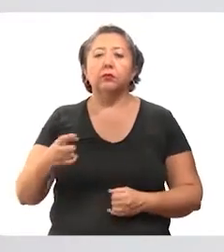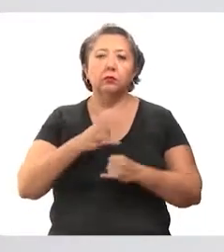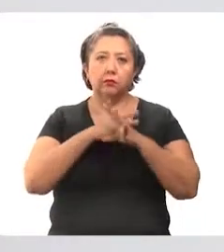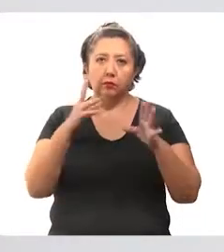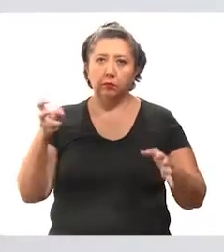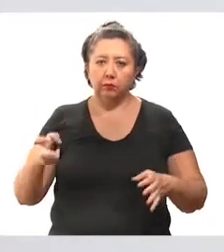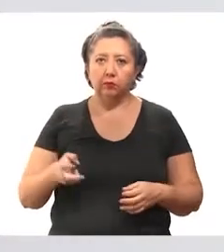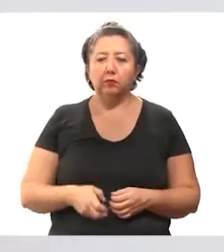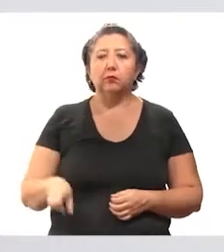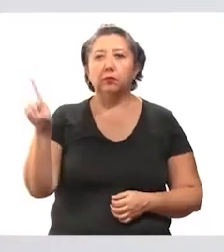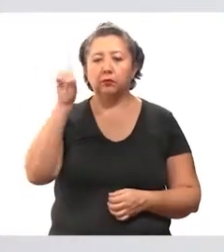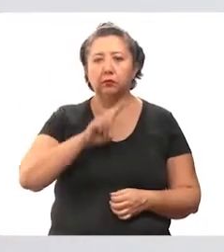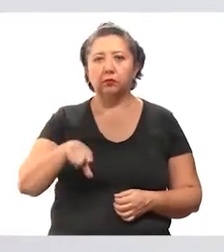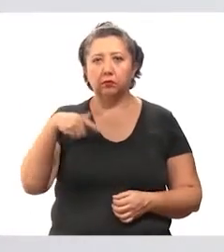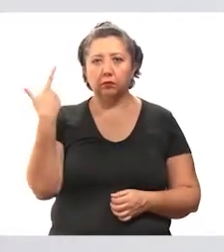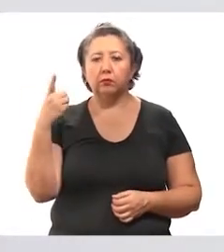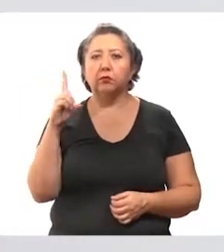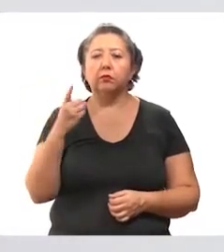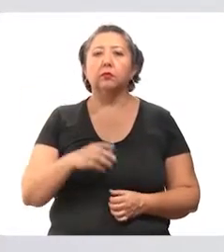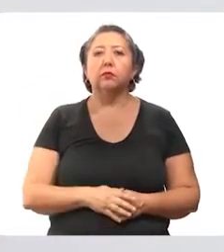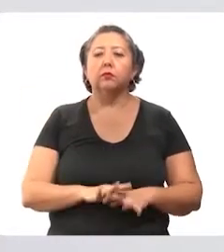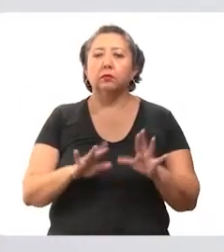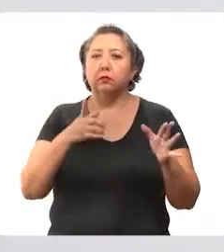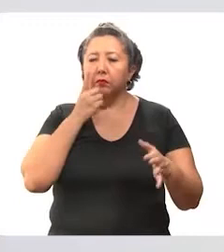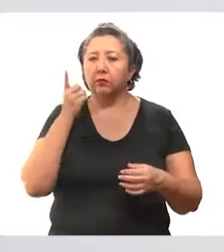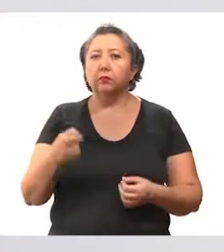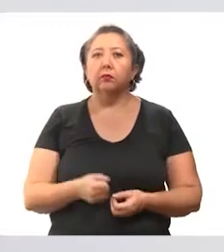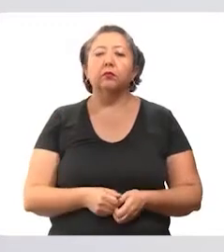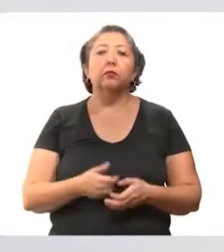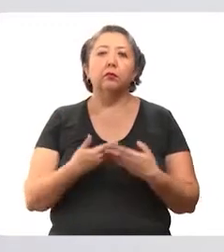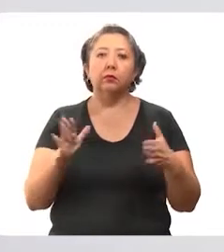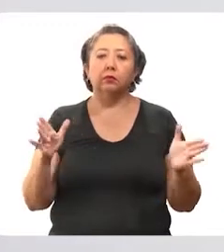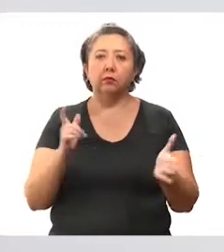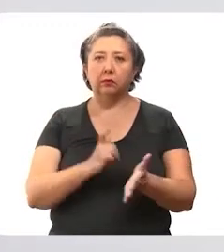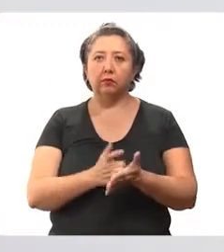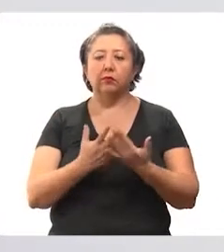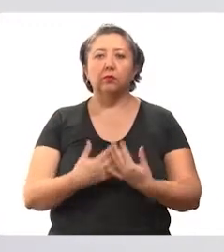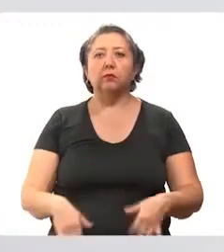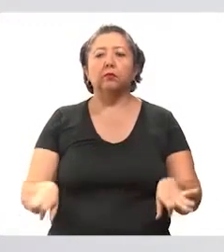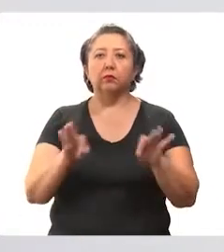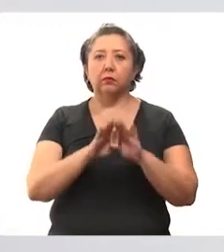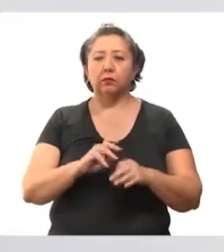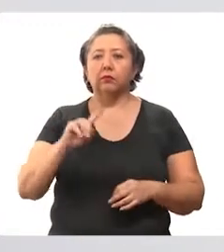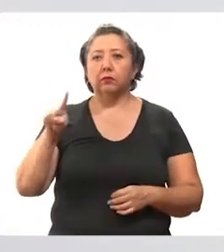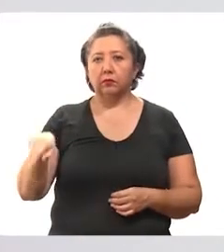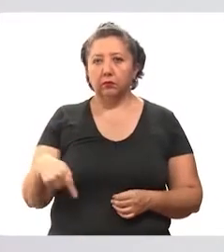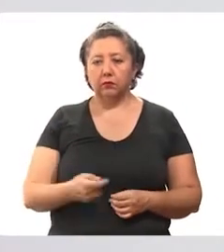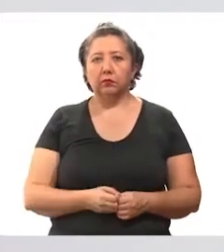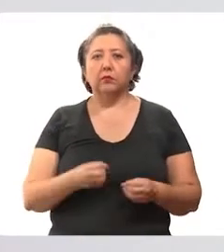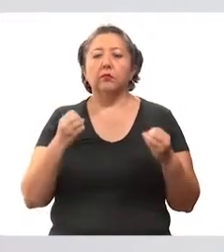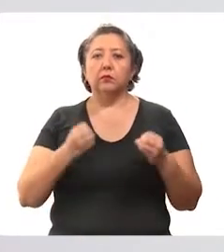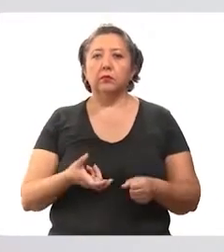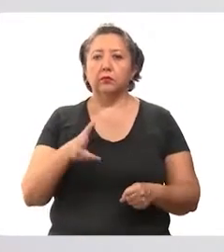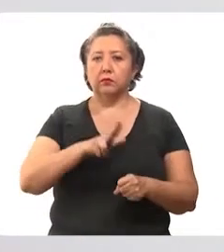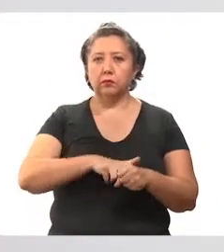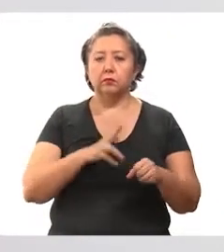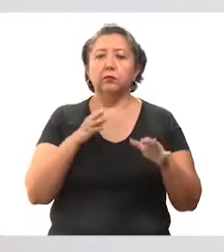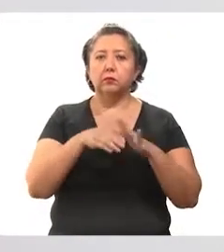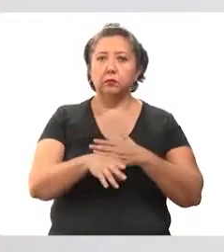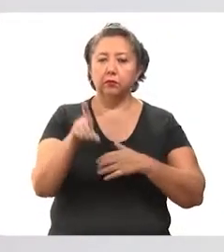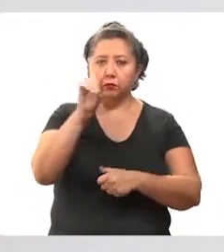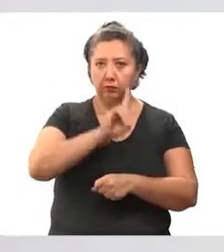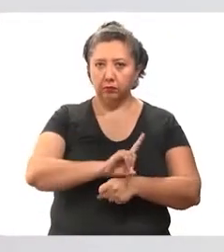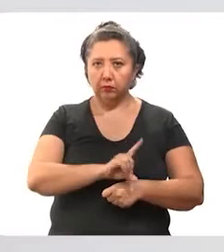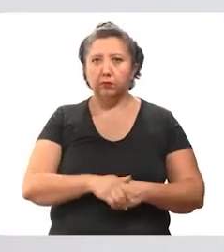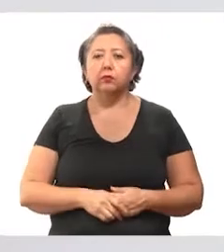es el parte médico de este domingo 12 de diciembre. Como se ha señalado, en la reapertura económica, los datos más importantes son la ocupación hospitalaria